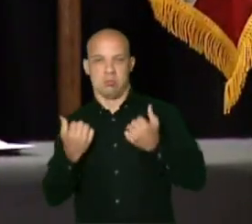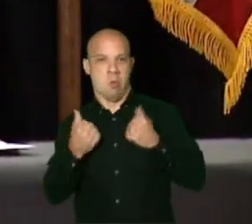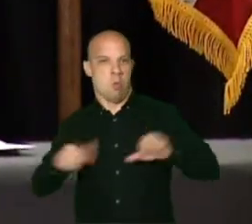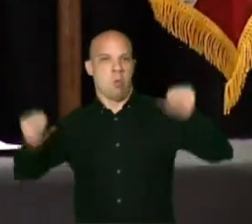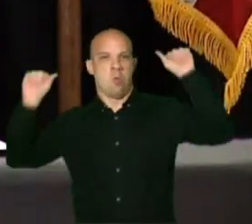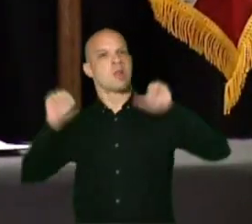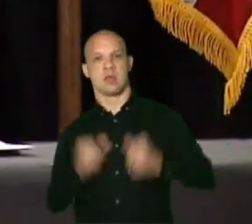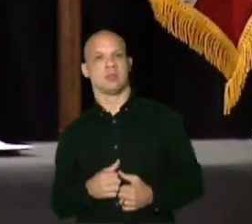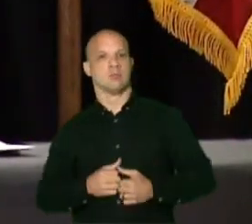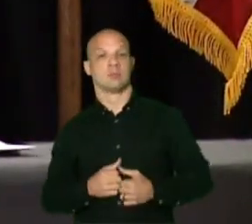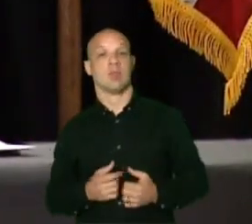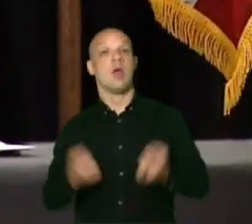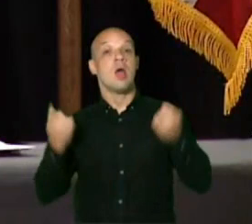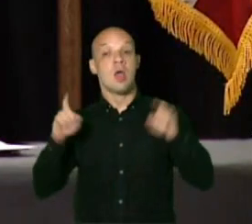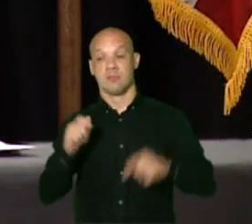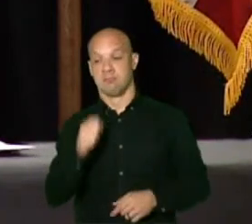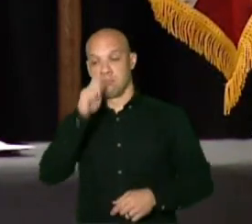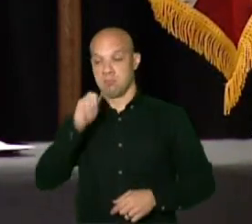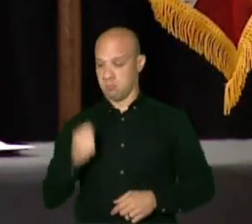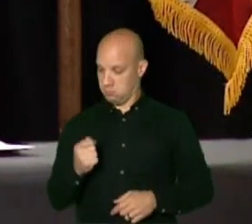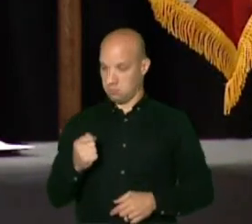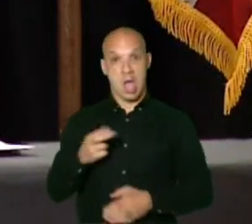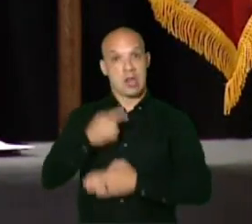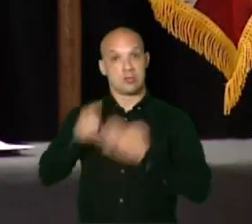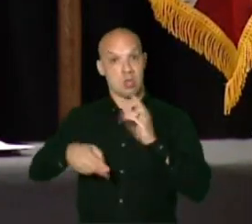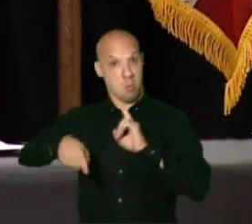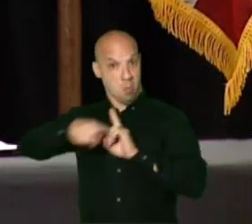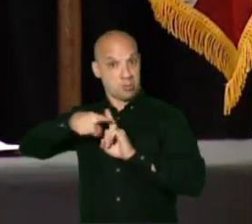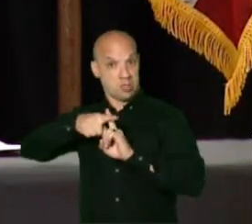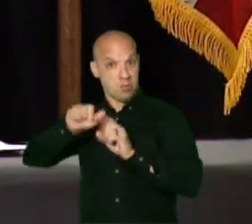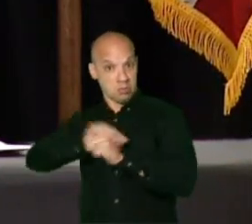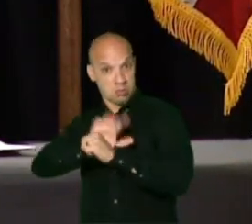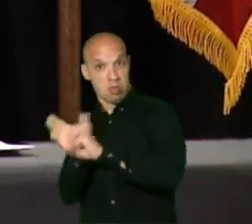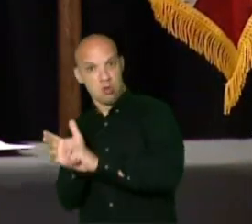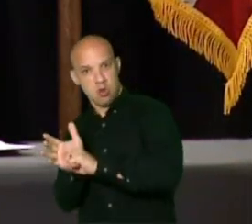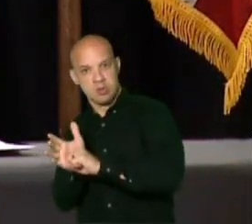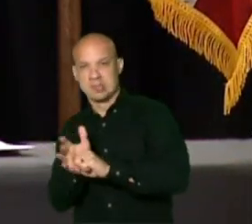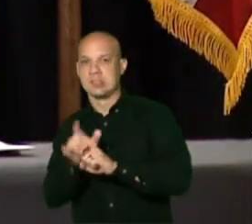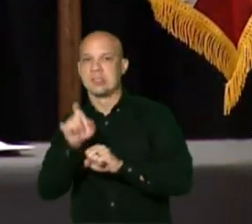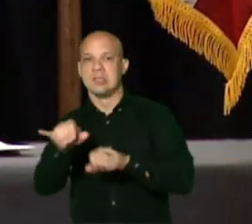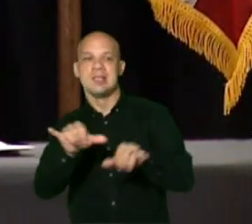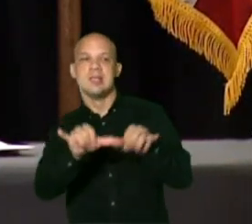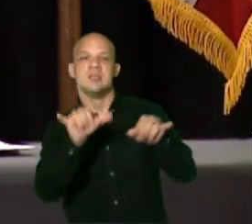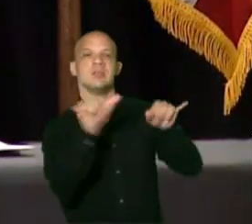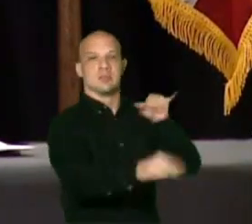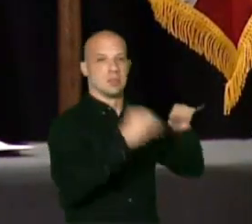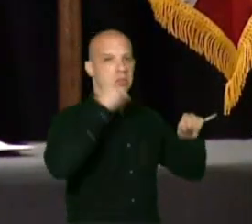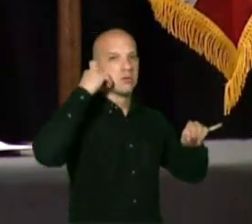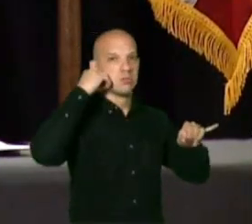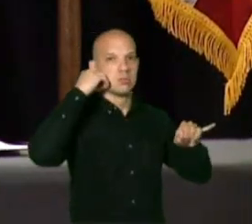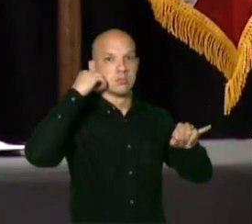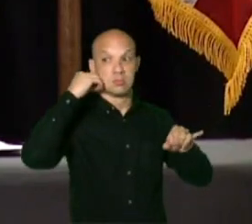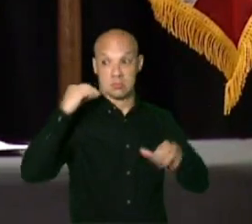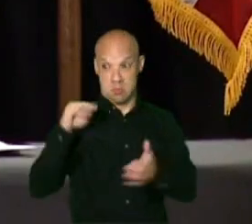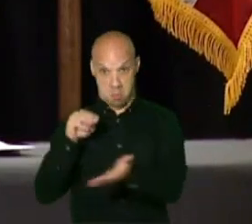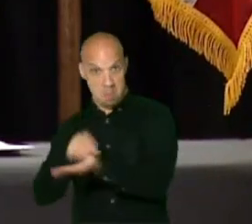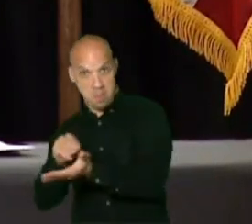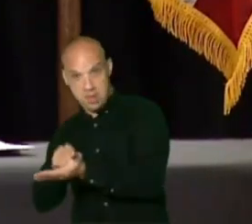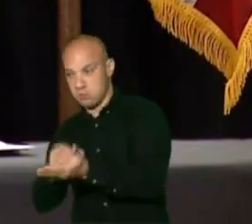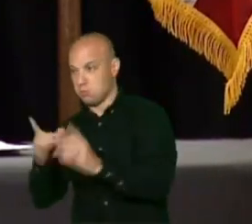tiene un diagnóstico de COVID positivo, debe permanecer en su hogar hasta tanto tenga la autorización del médico o